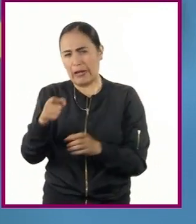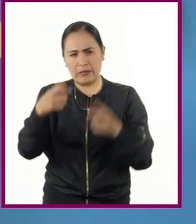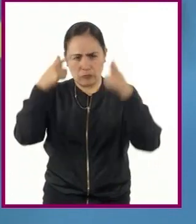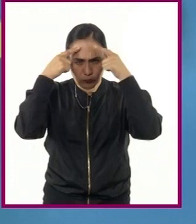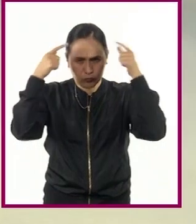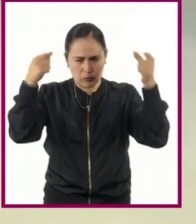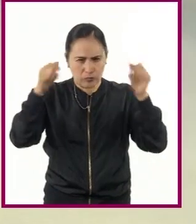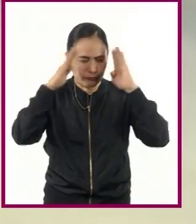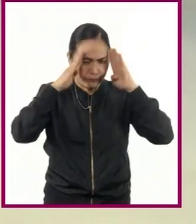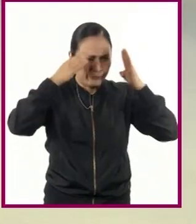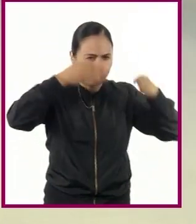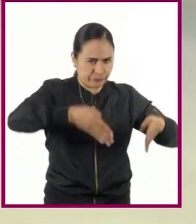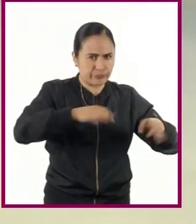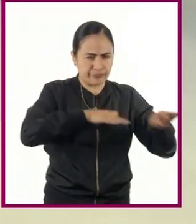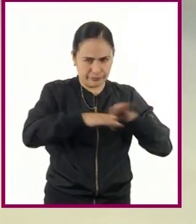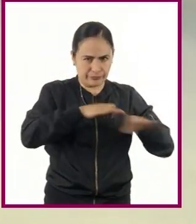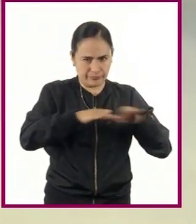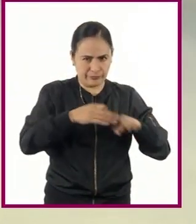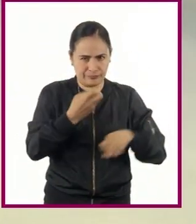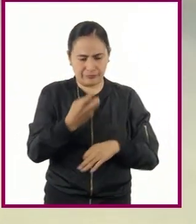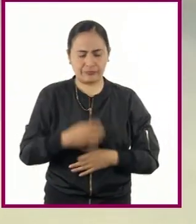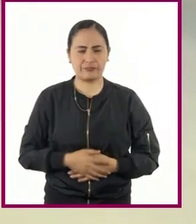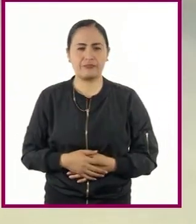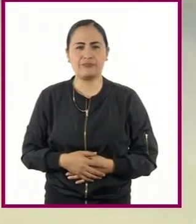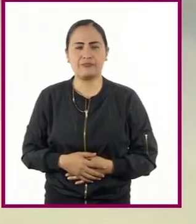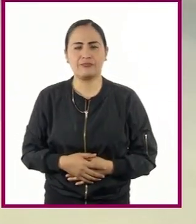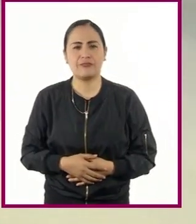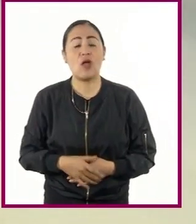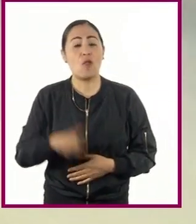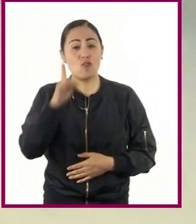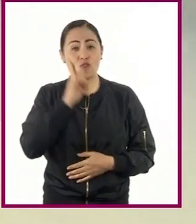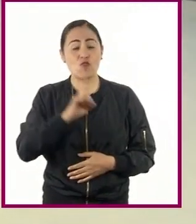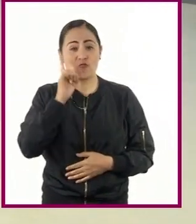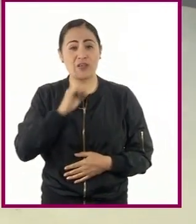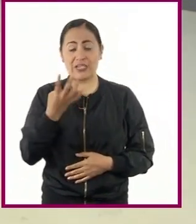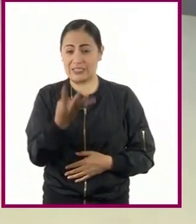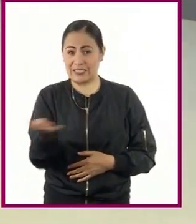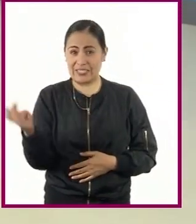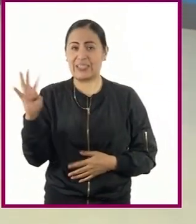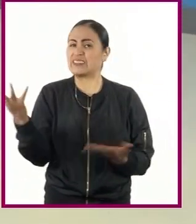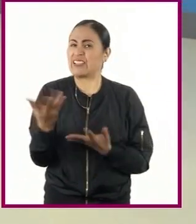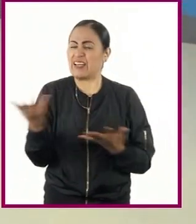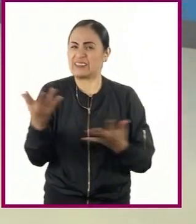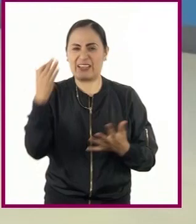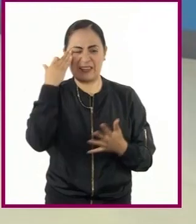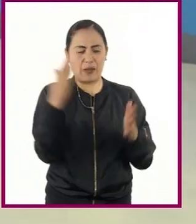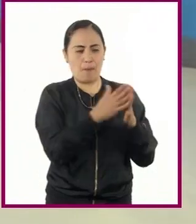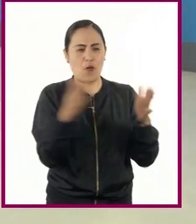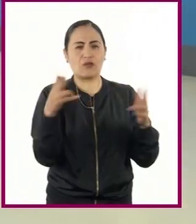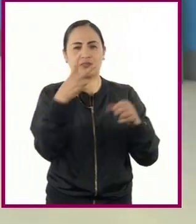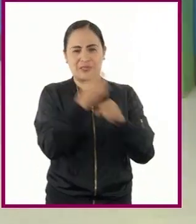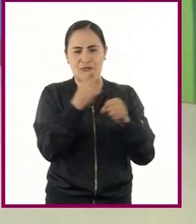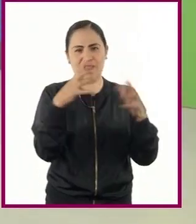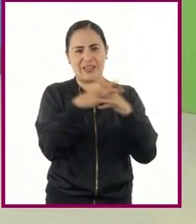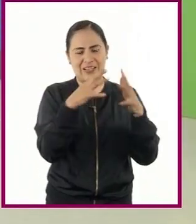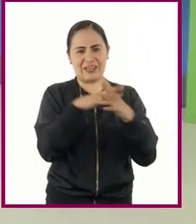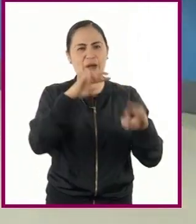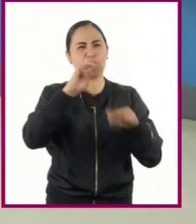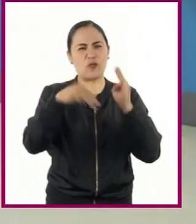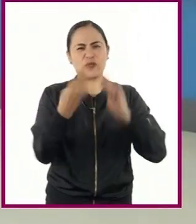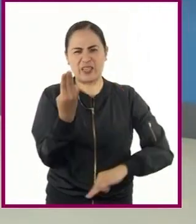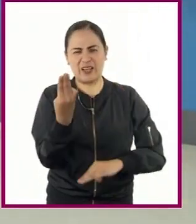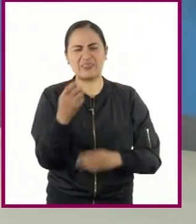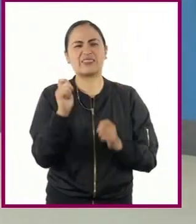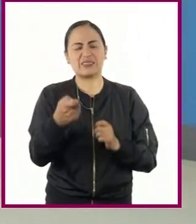enfermeras. Para conocer más sobre el papel de las mujeres en la Segunda Guerra Mundial, les invito a ver y escuchar